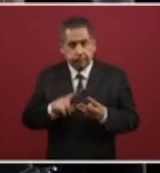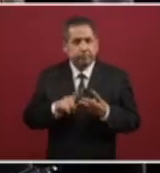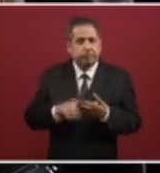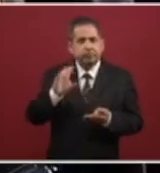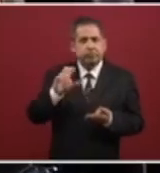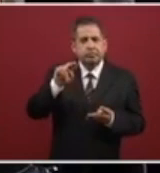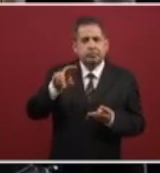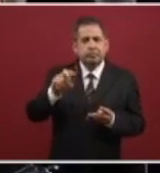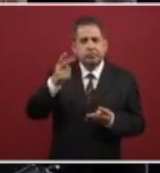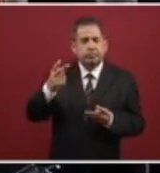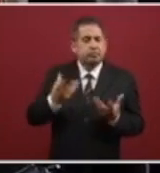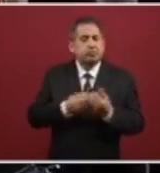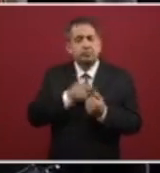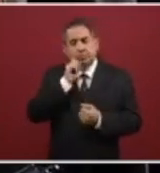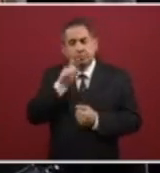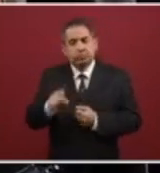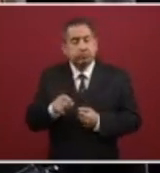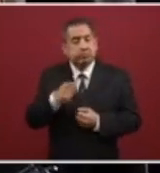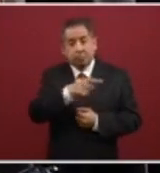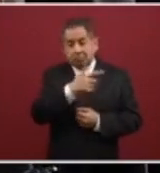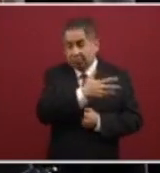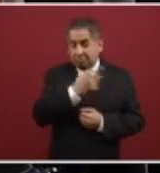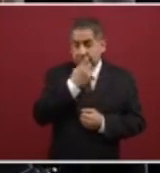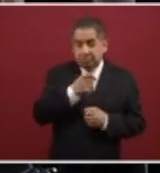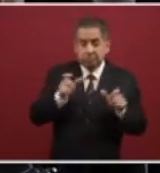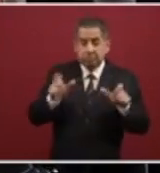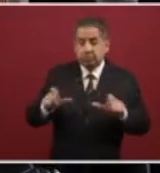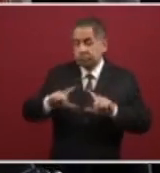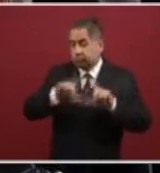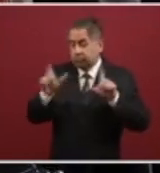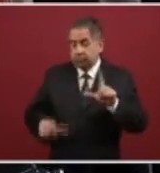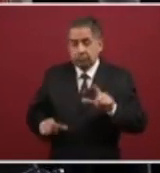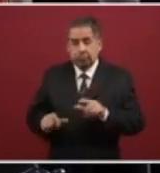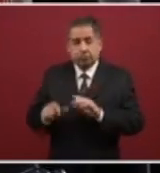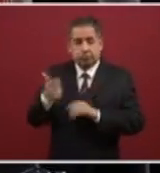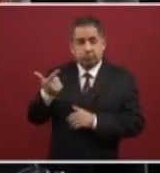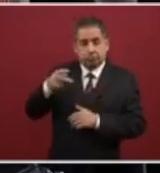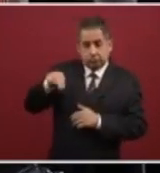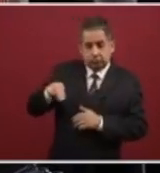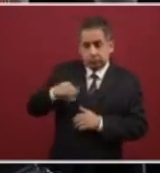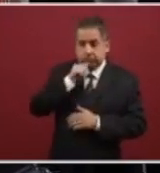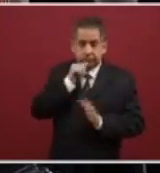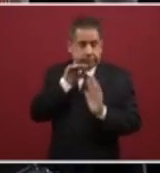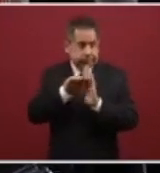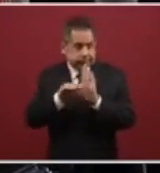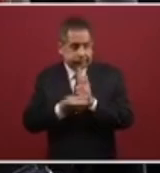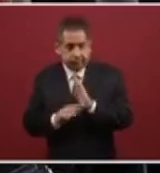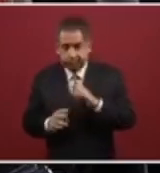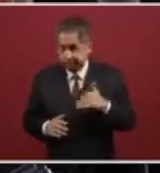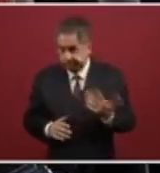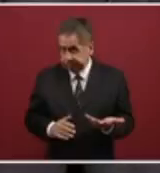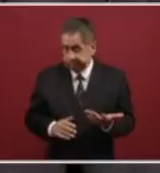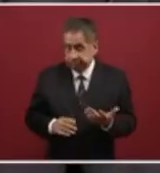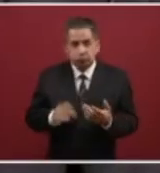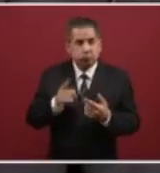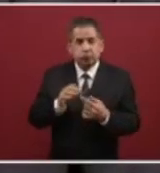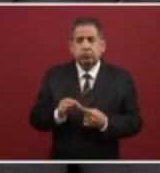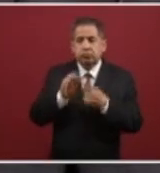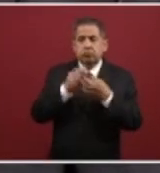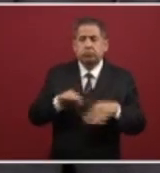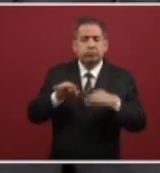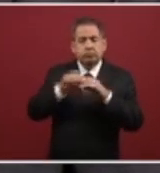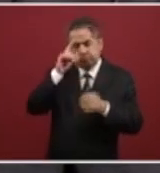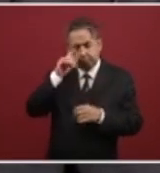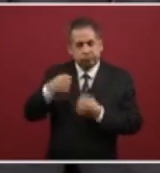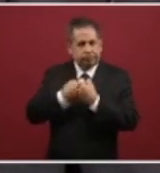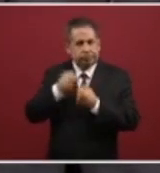CNDH, sobre todo después de que dijo que la Guardia Nacional no tiene protocolos de actuación, sobre todo que van a tener uno especial para la frontera sur. Y